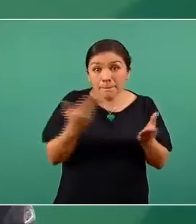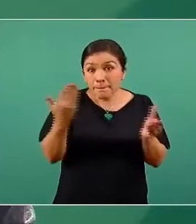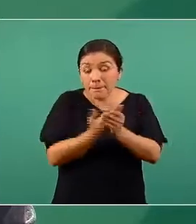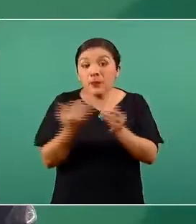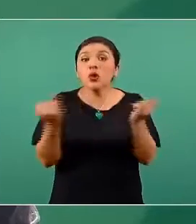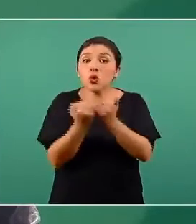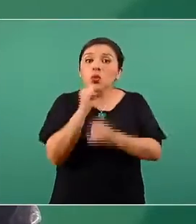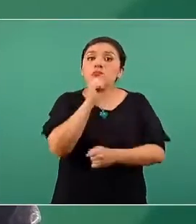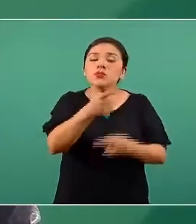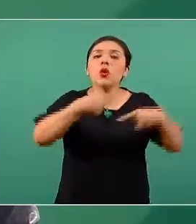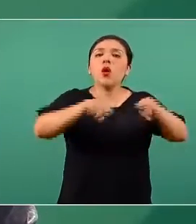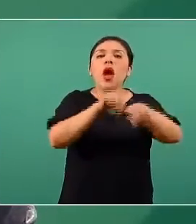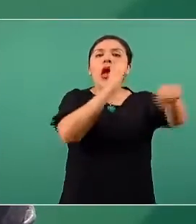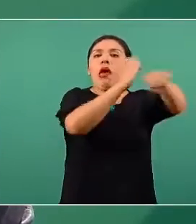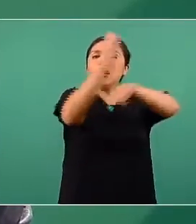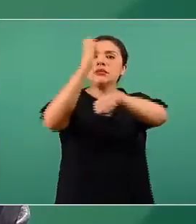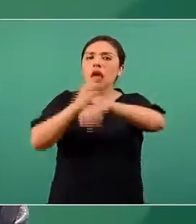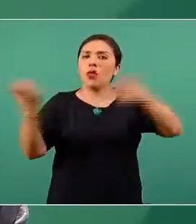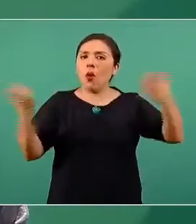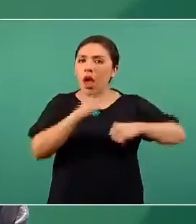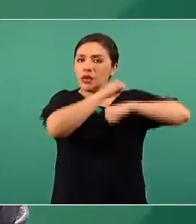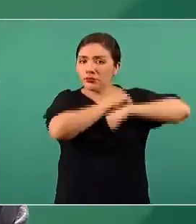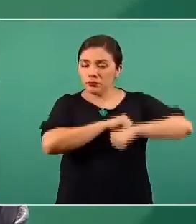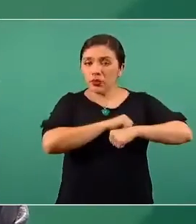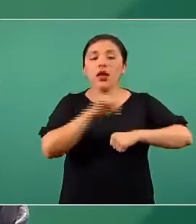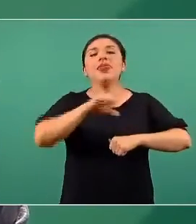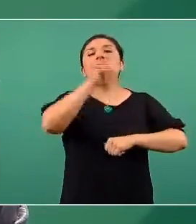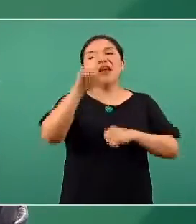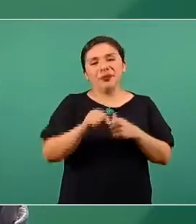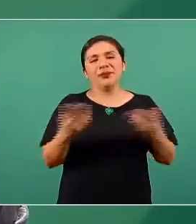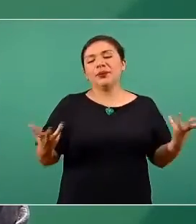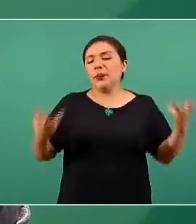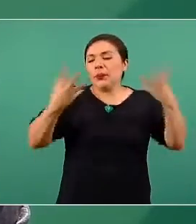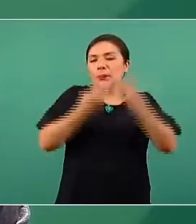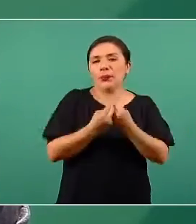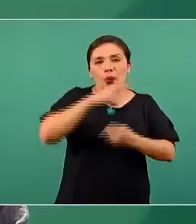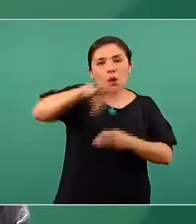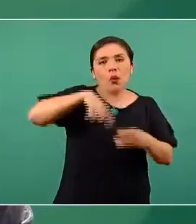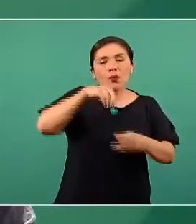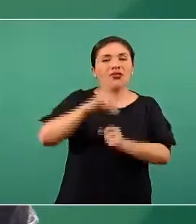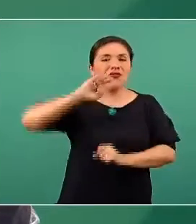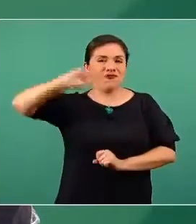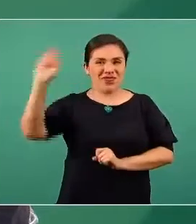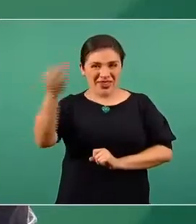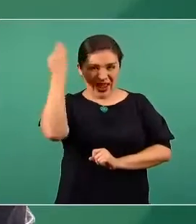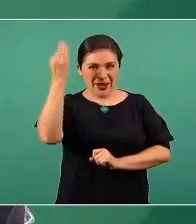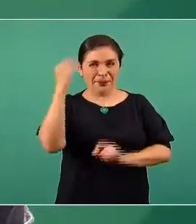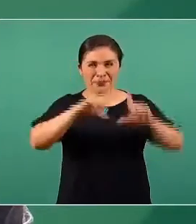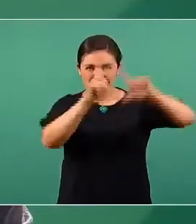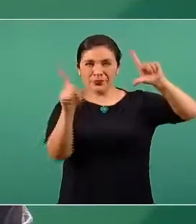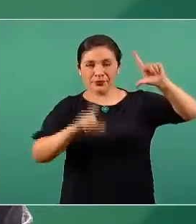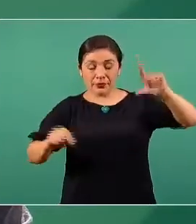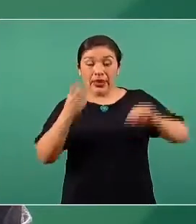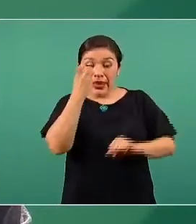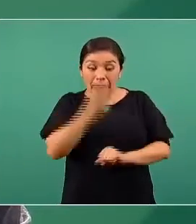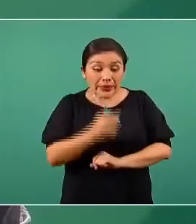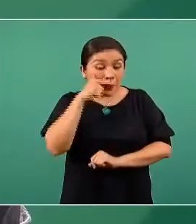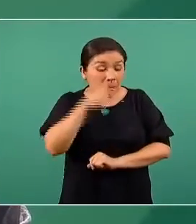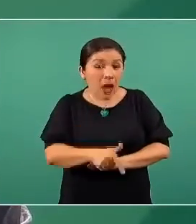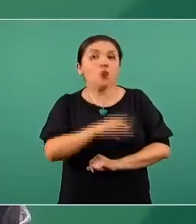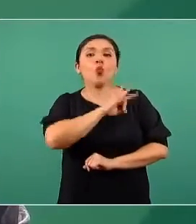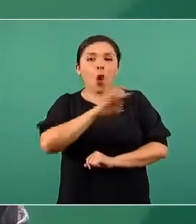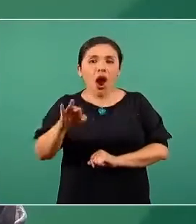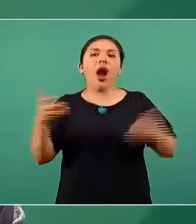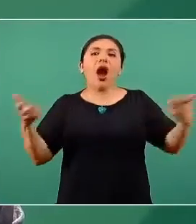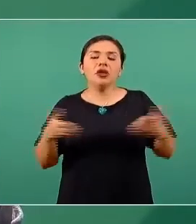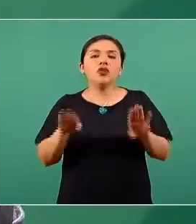nivel estatal y finalmente se integran a nivel federal, a nivel nacional. Y esto permite